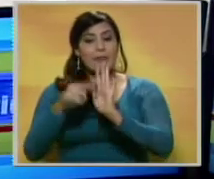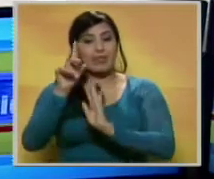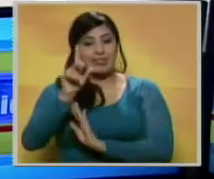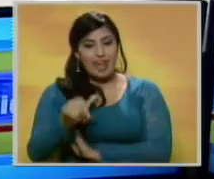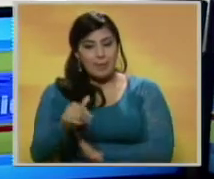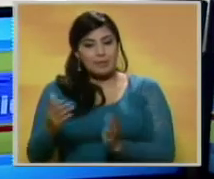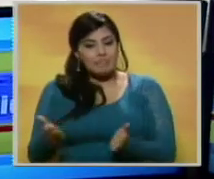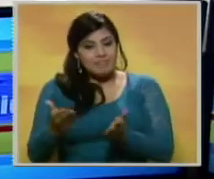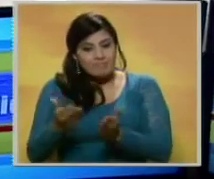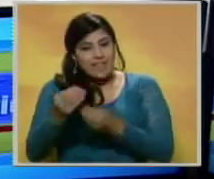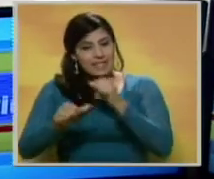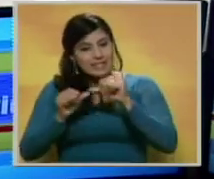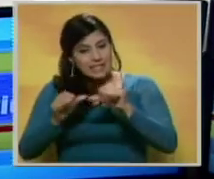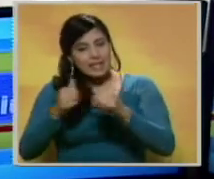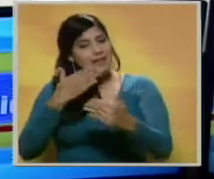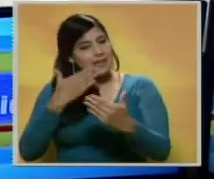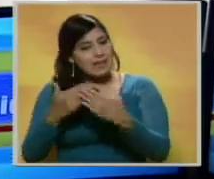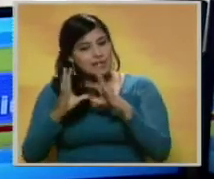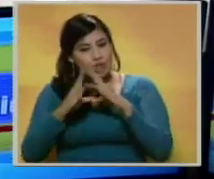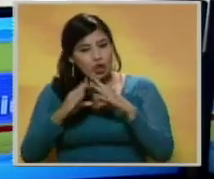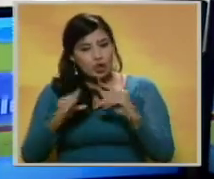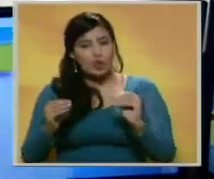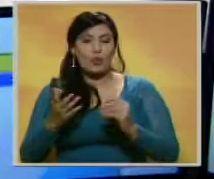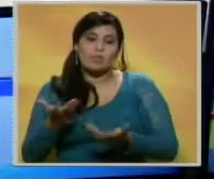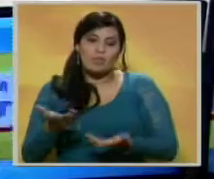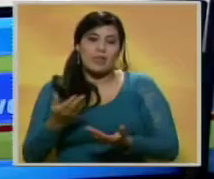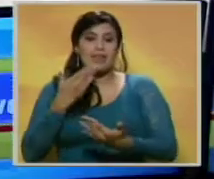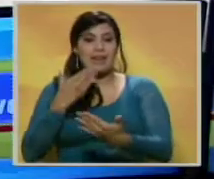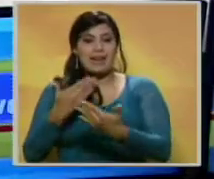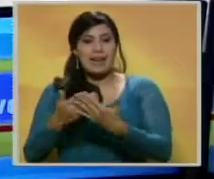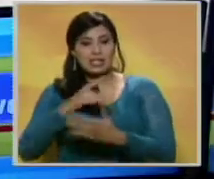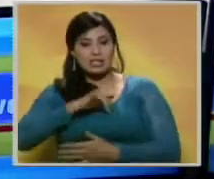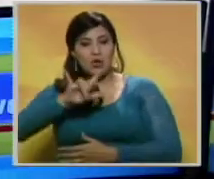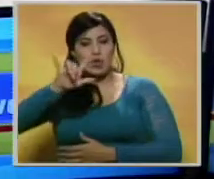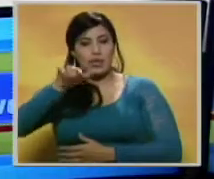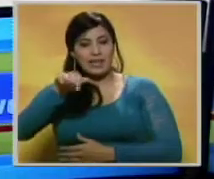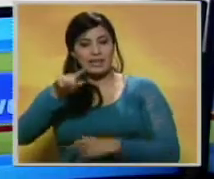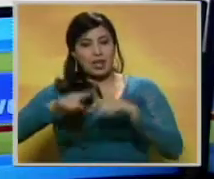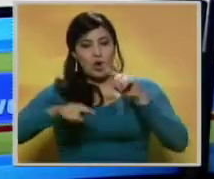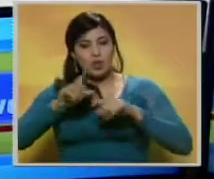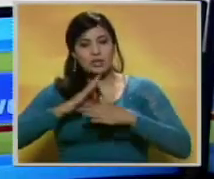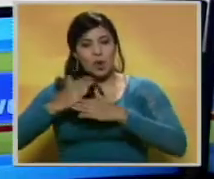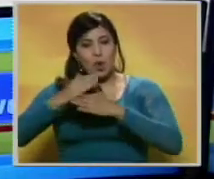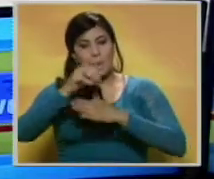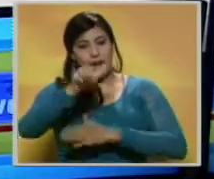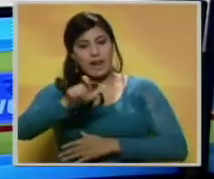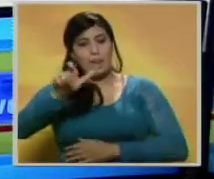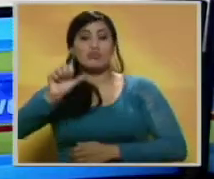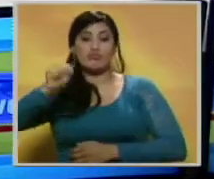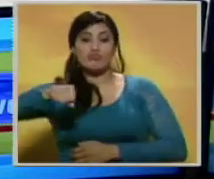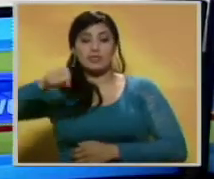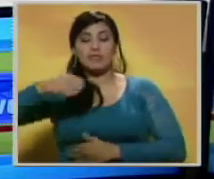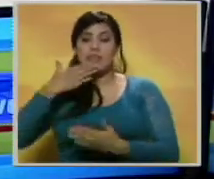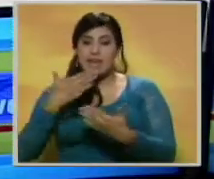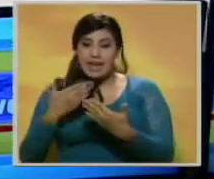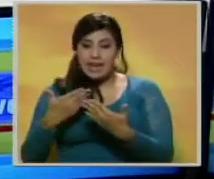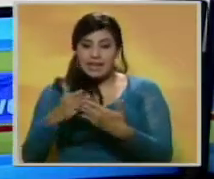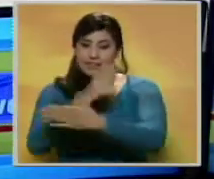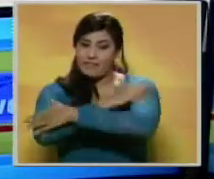también estímulo para seguir. Gracias a todos y bueno, agradecido en el corazón. Estas son las cosas que uno comparte con la gente. Así es. Gracias por